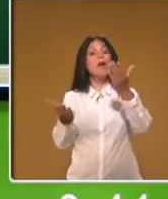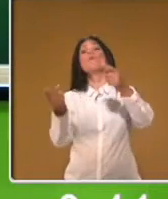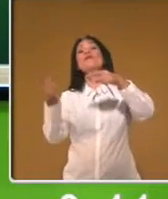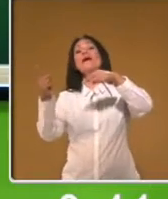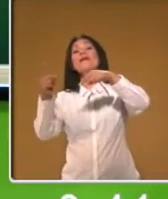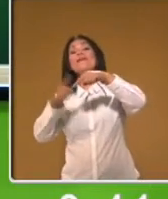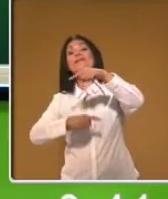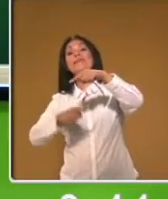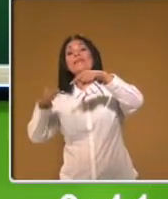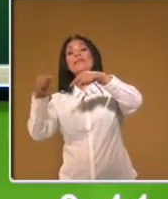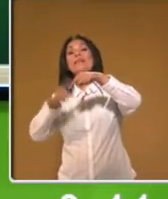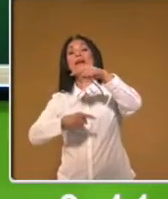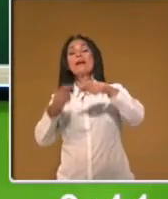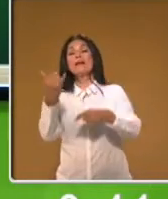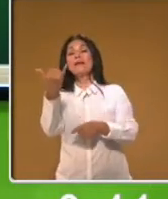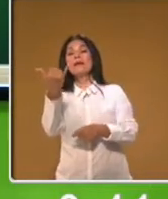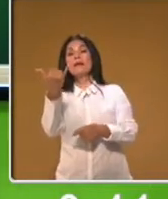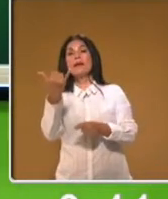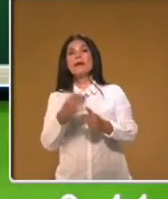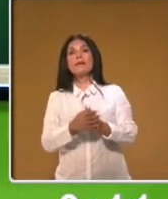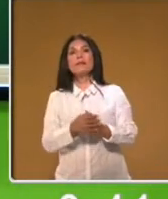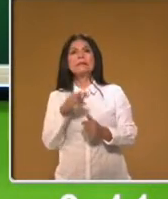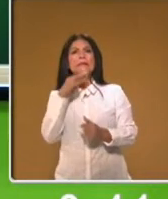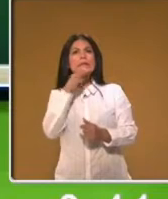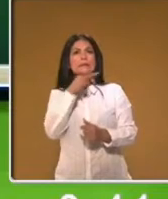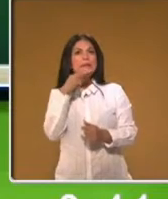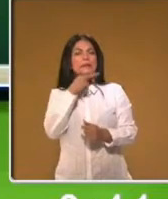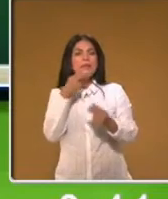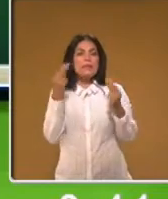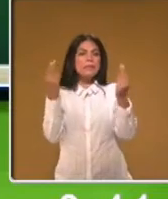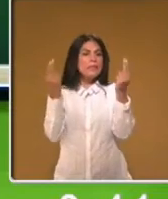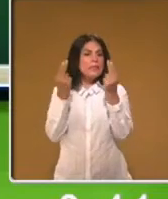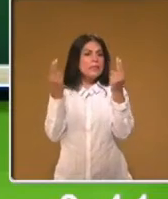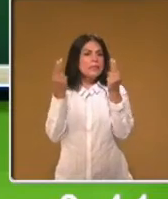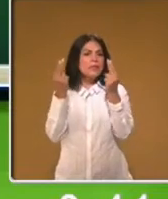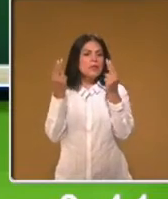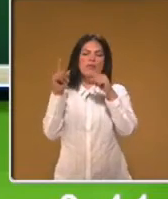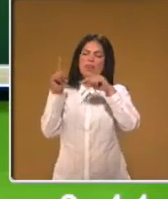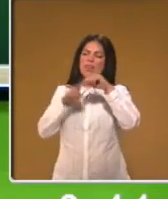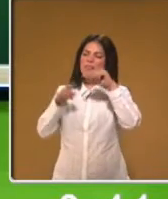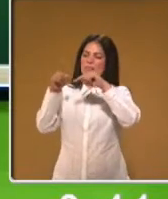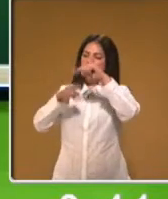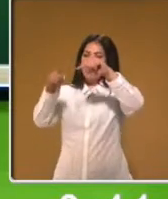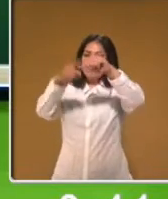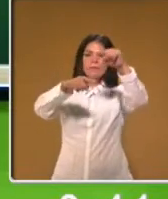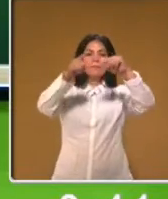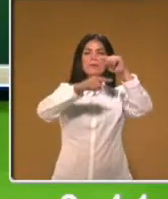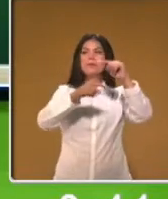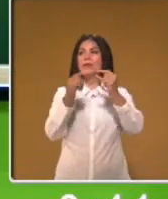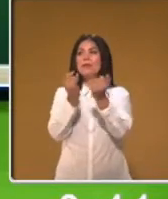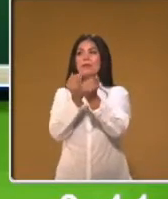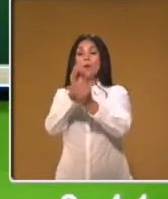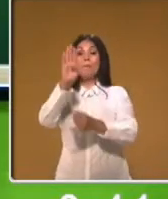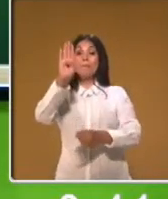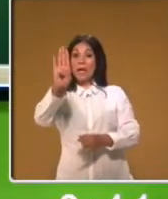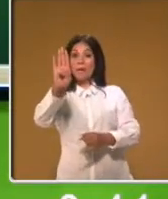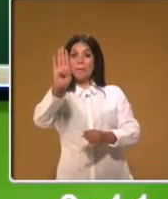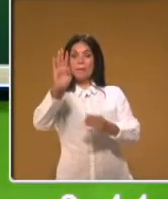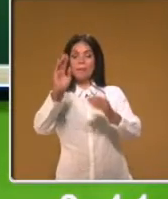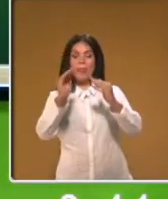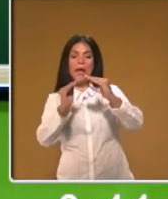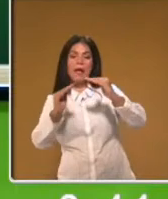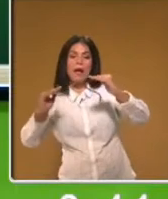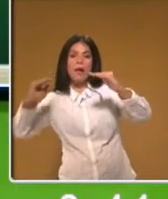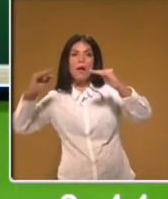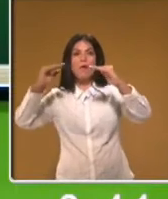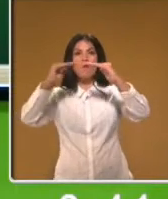razón? Porque me urge o necesito hacer las puras letras B. ¿Qué voy a hacer? Una igualdad. 4B